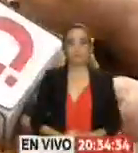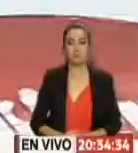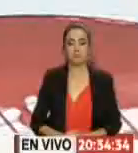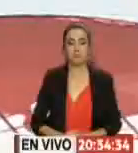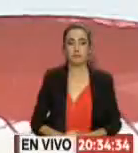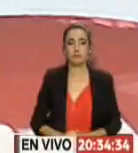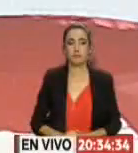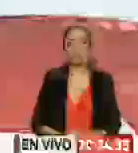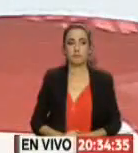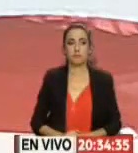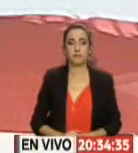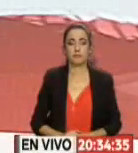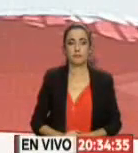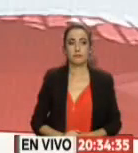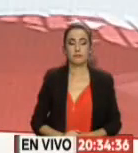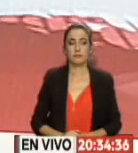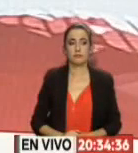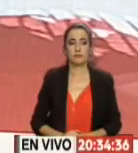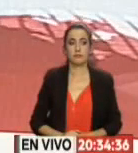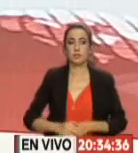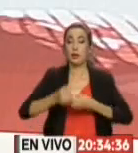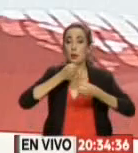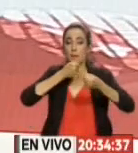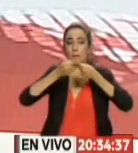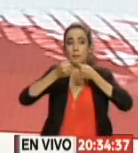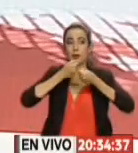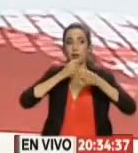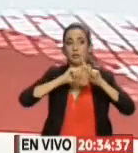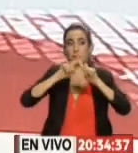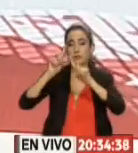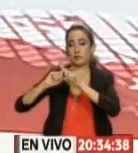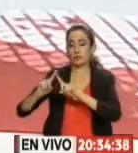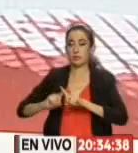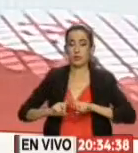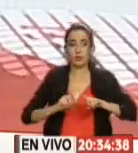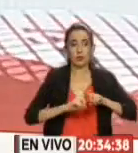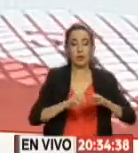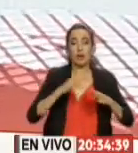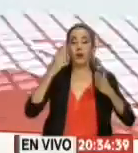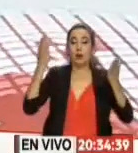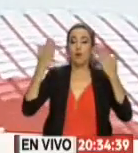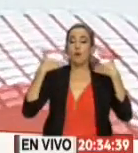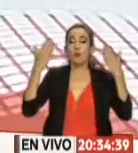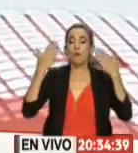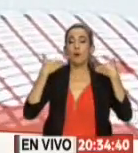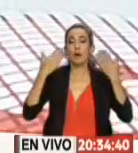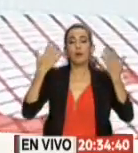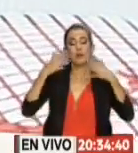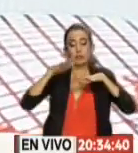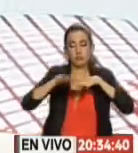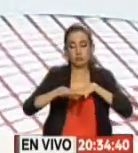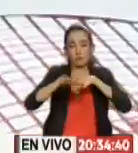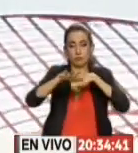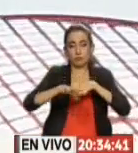Telediario. Y periodistas de distintos medios de comunicación en la ciudad de Guayaquil realizaron un plantón para recordar a sus tres